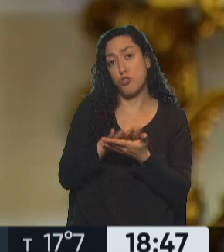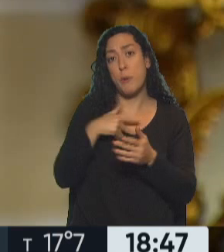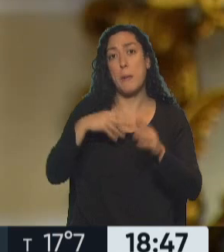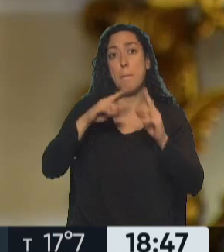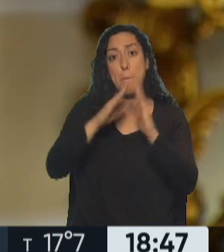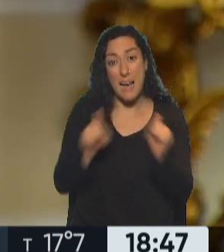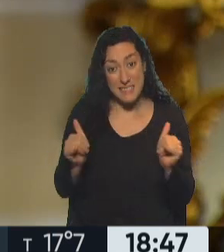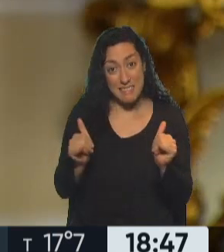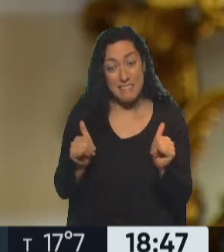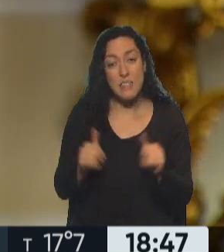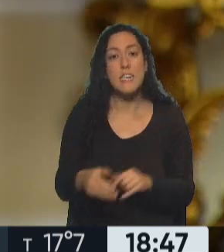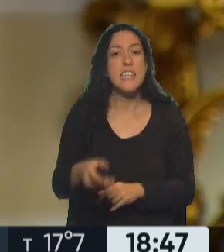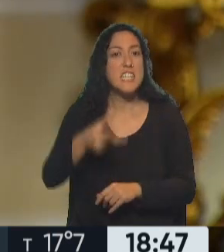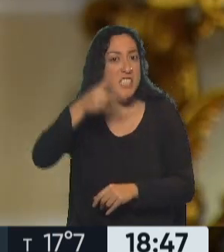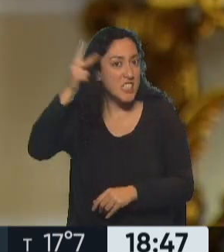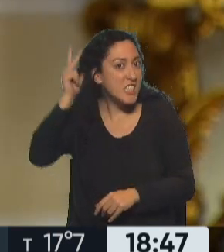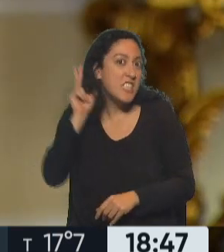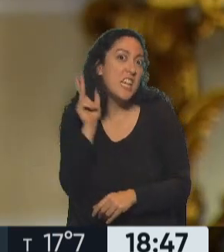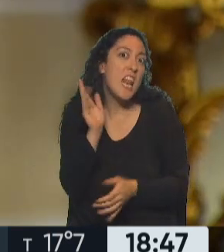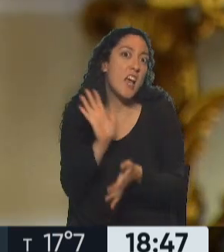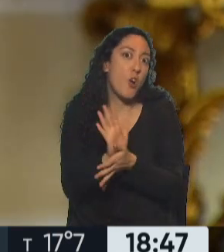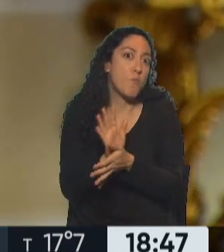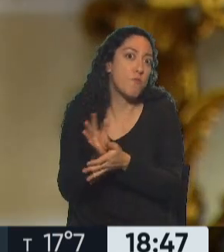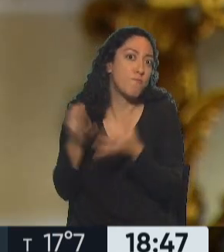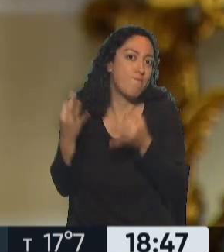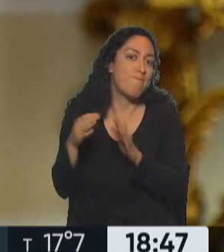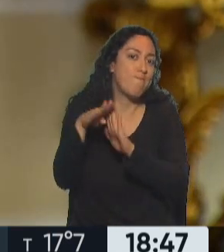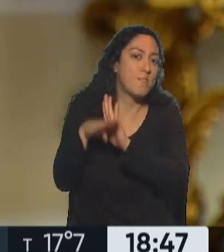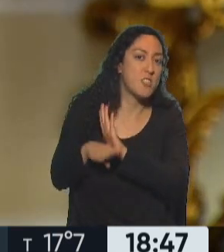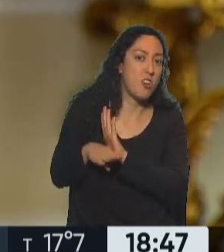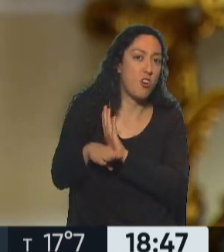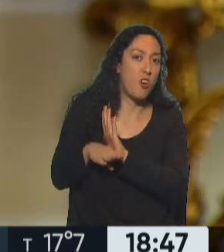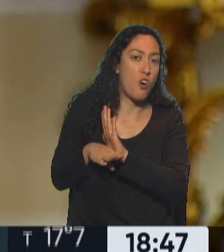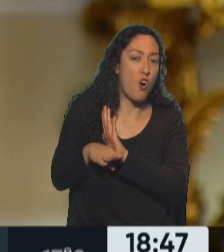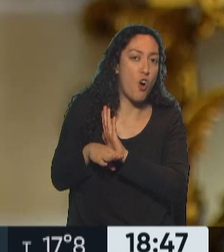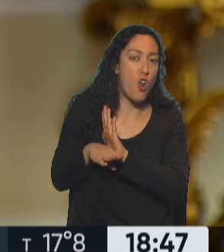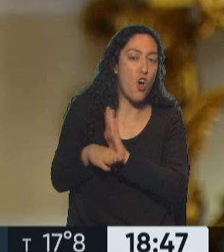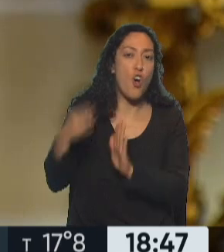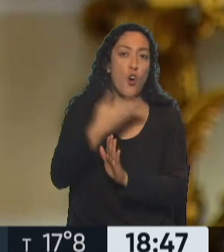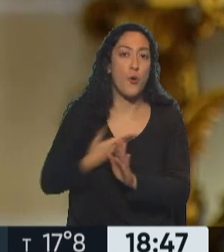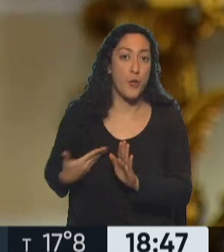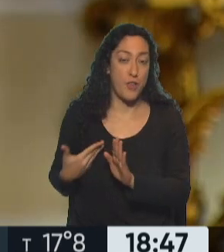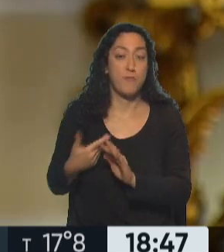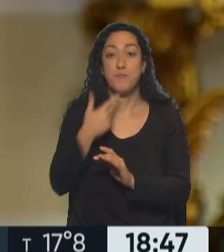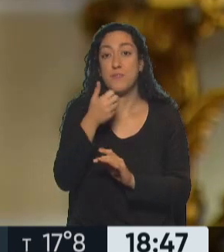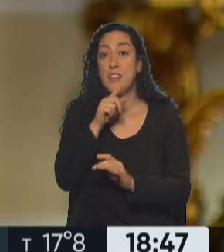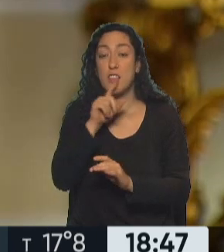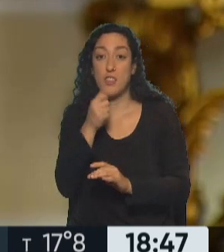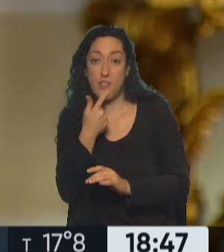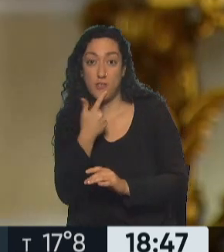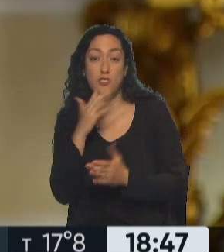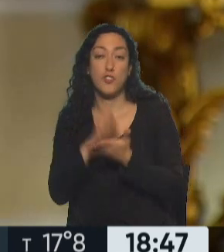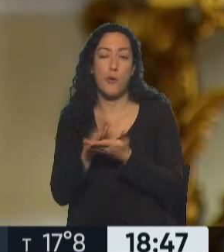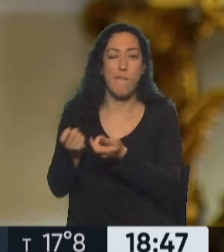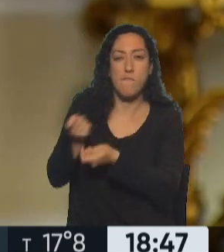Chile es país garante, de acuerdo a los protocolos del gobierno Santos, en las negociaciones de paz